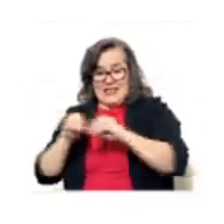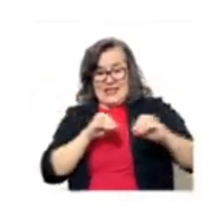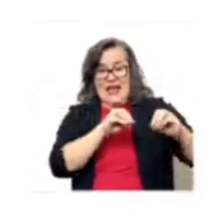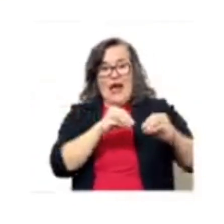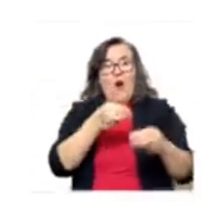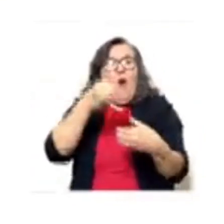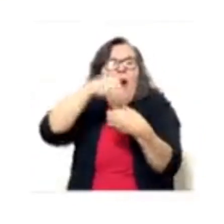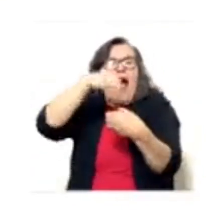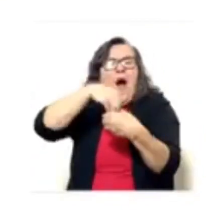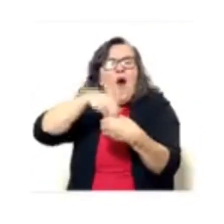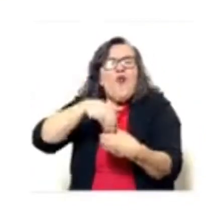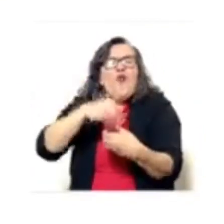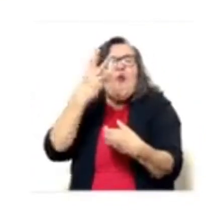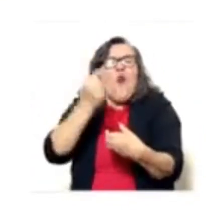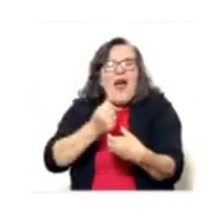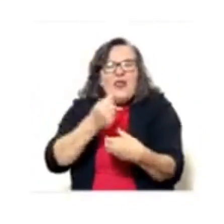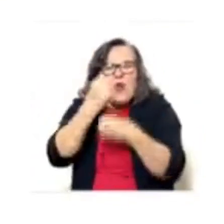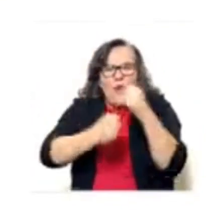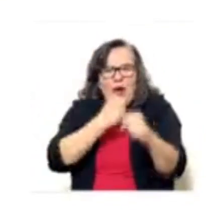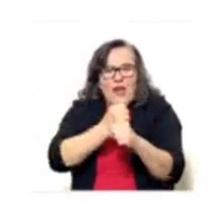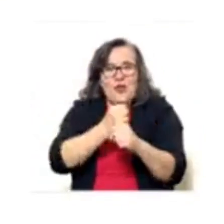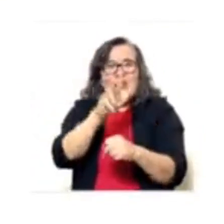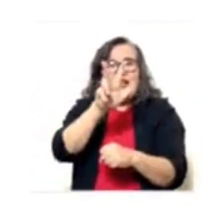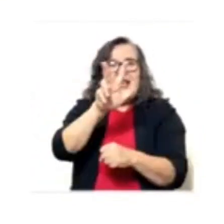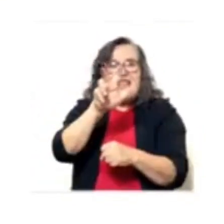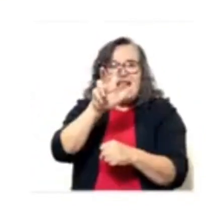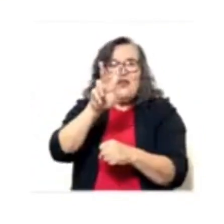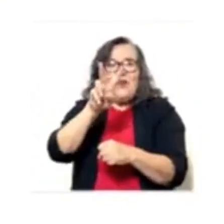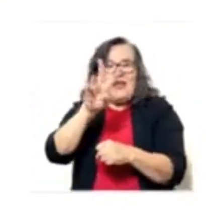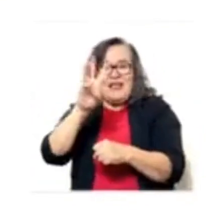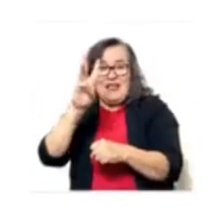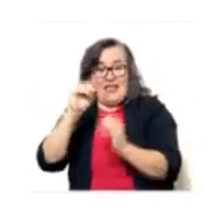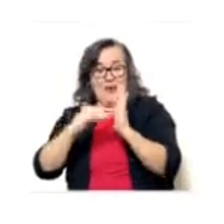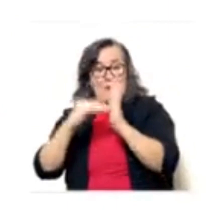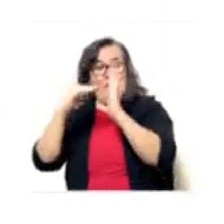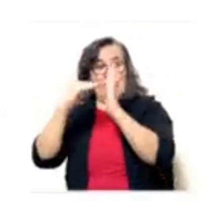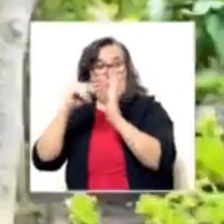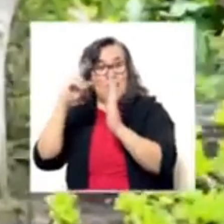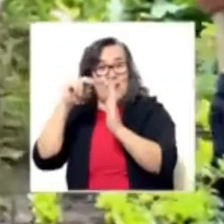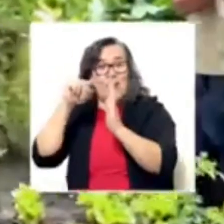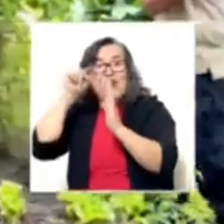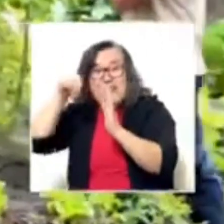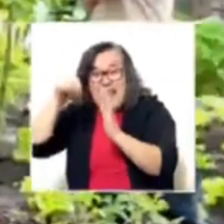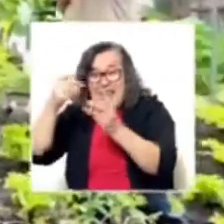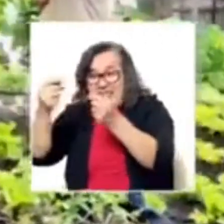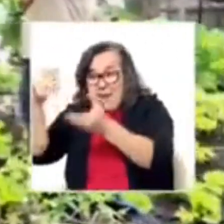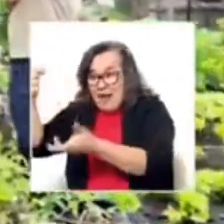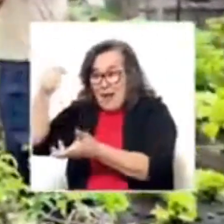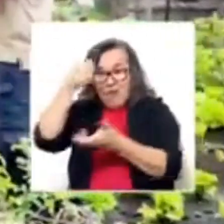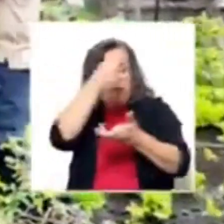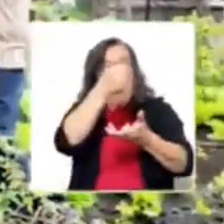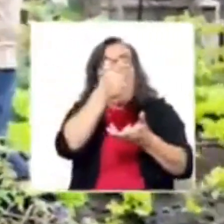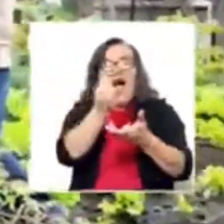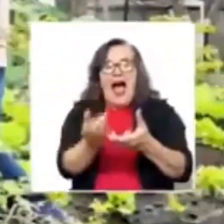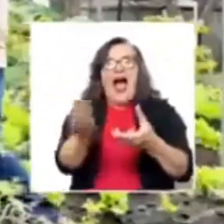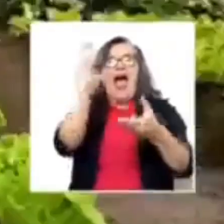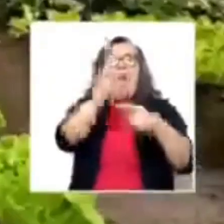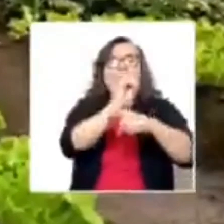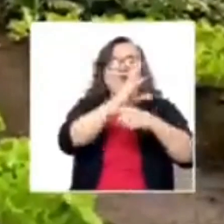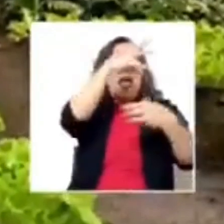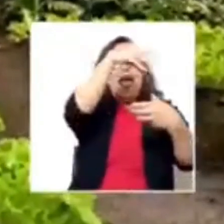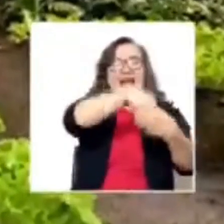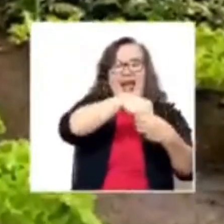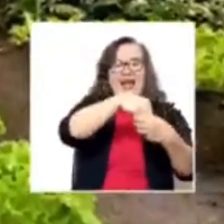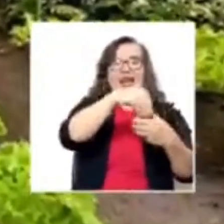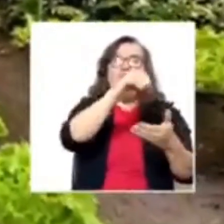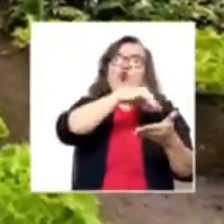anual de 326 millones de colones que serán reinvertidos en centros educativos. Gracias a este acuerdo,